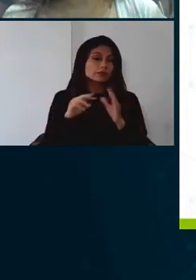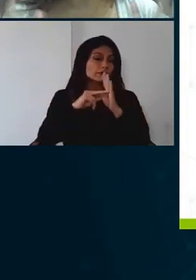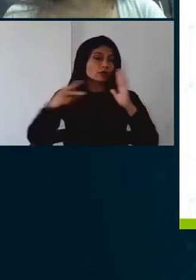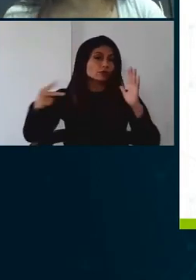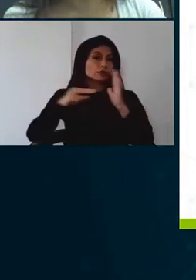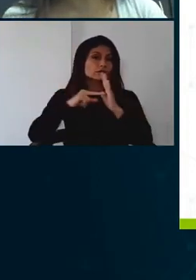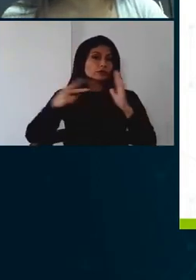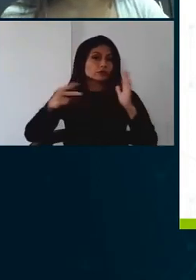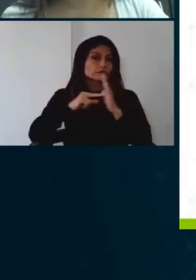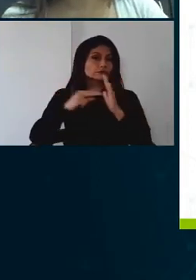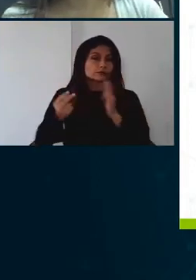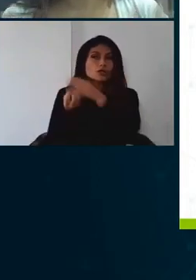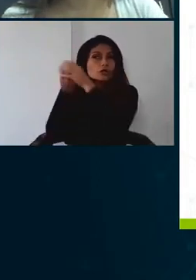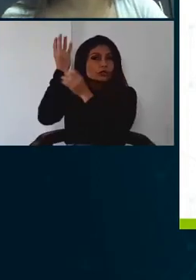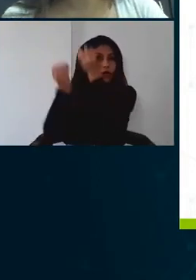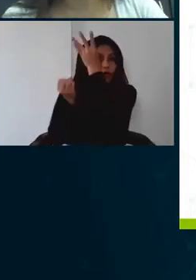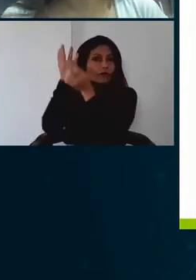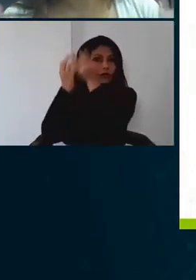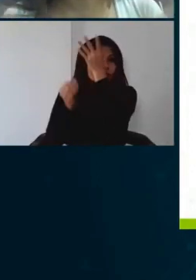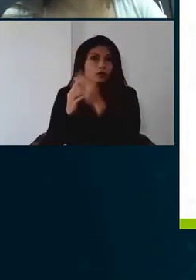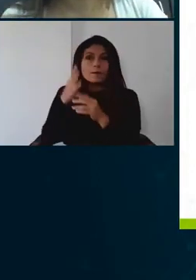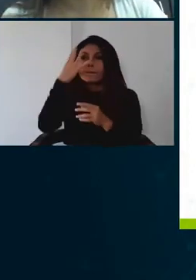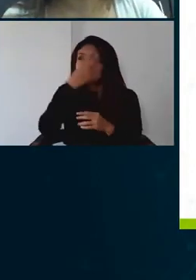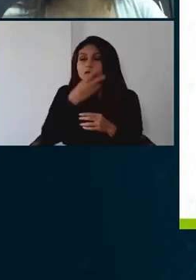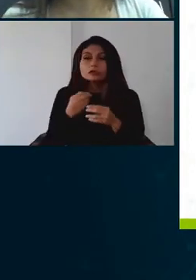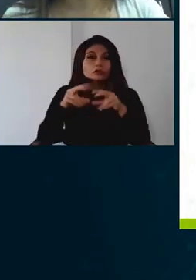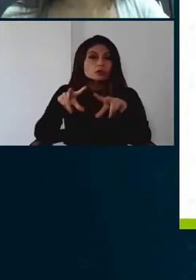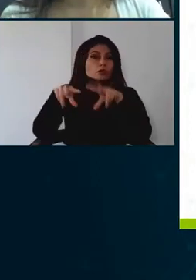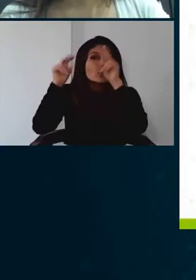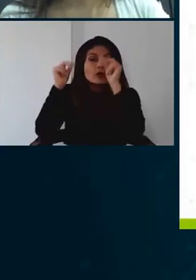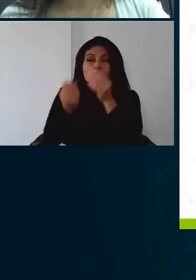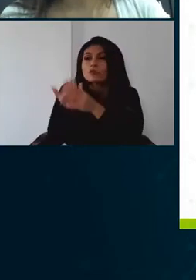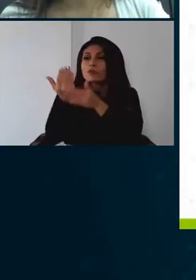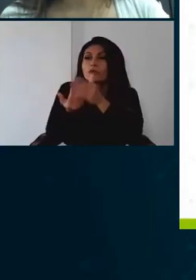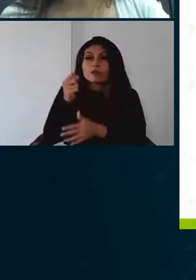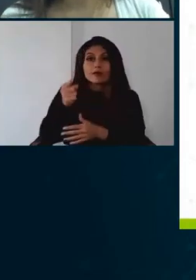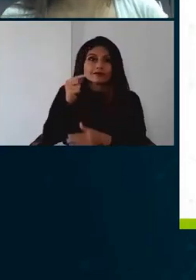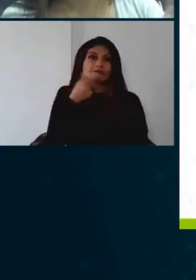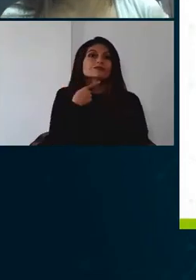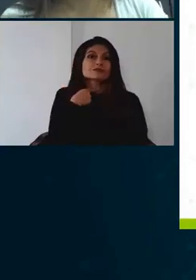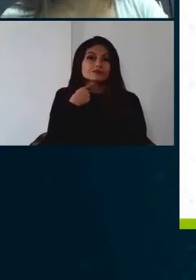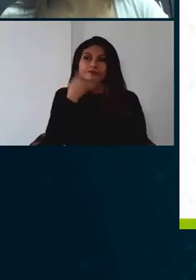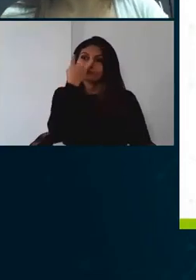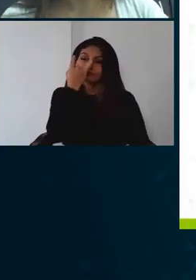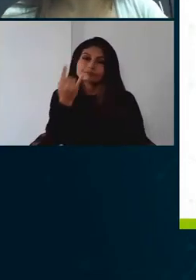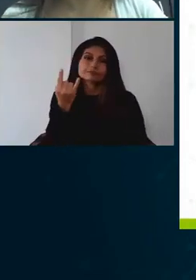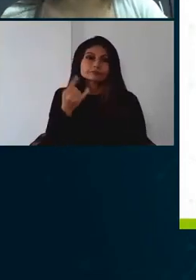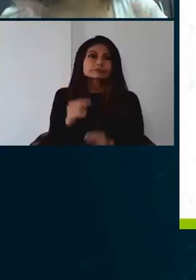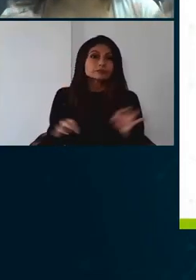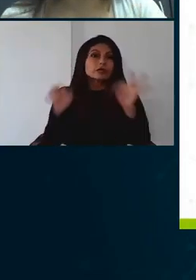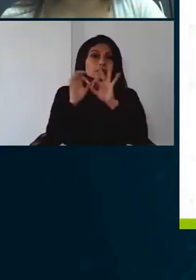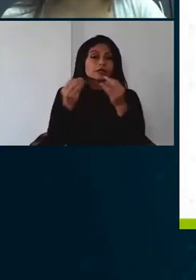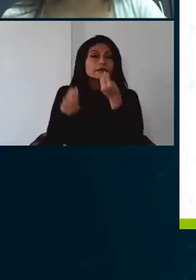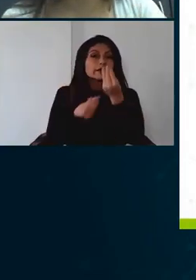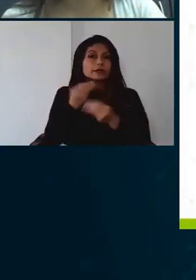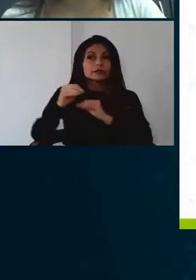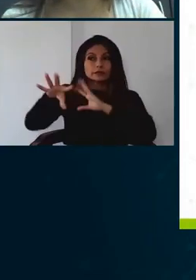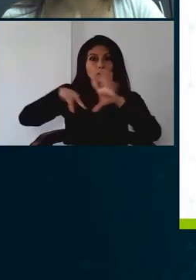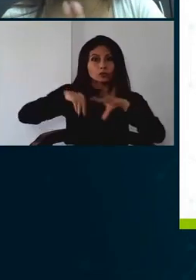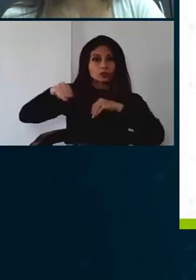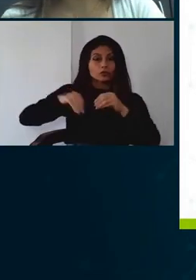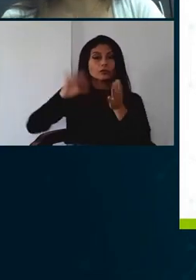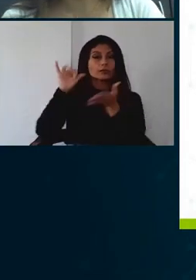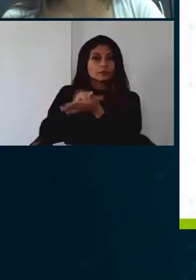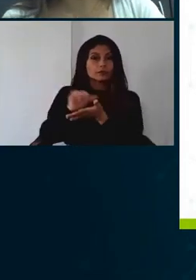todo lo innovador, todo lo bonito, todo lo nuevo, ¿cierto? Y por qué no integrar, digamos,